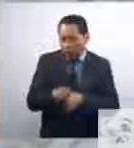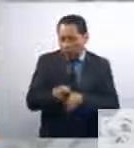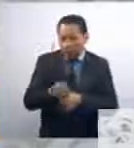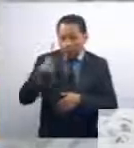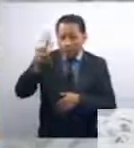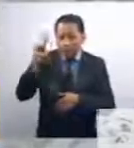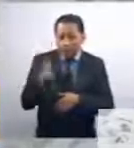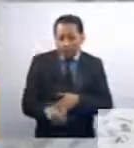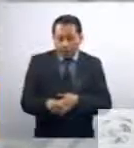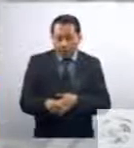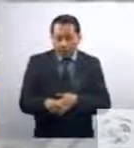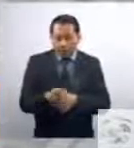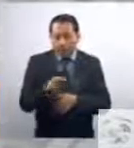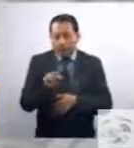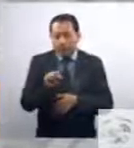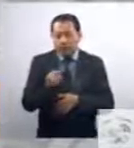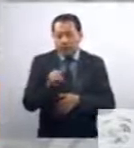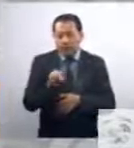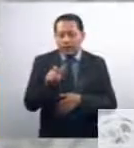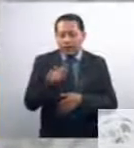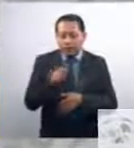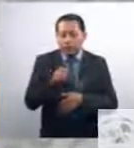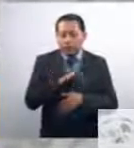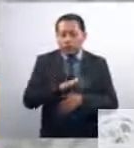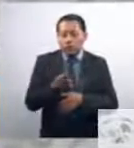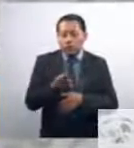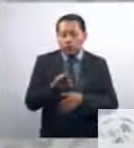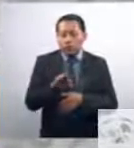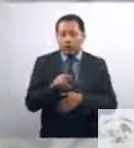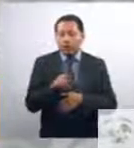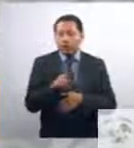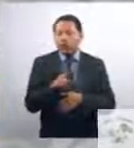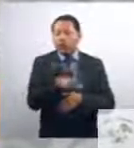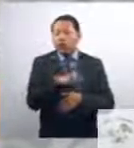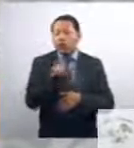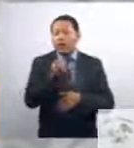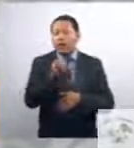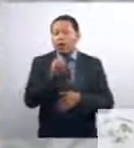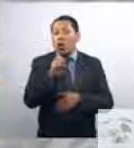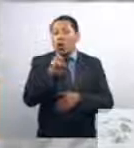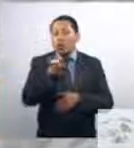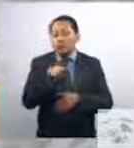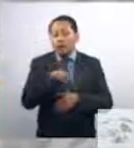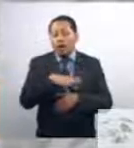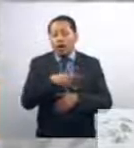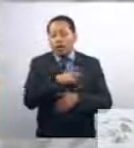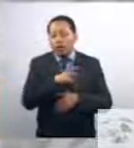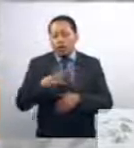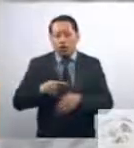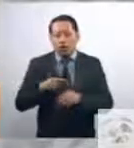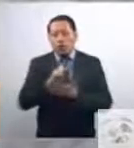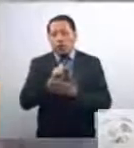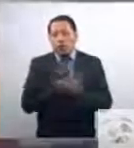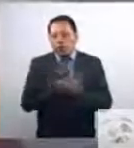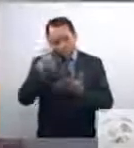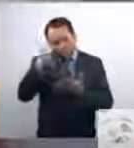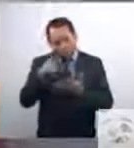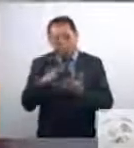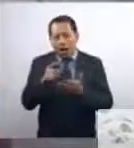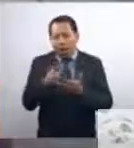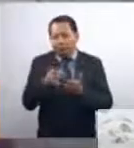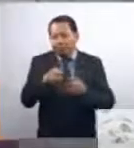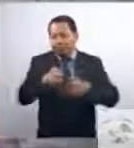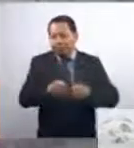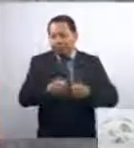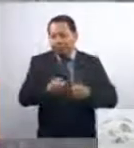que Segalmex, a través de Liconsa, continúa con adeudos a los beneficiarios del programa del abasto social de leche